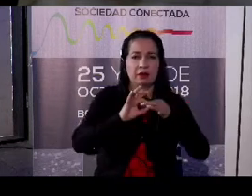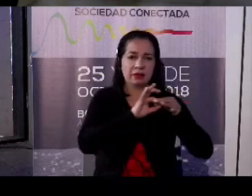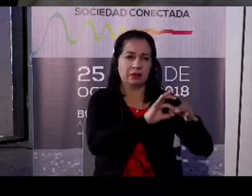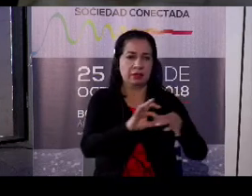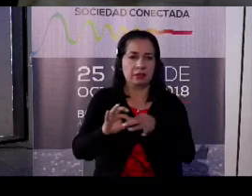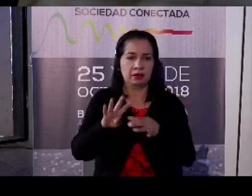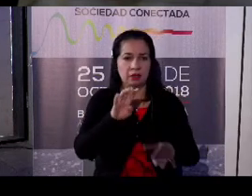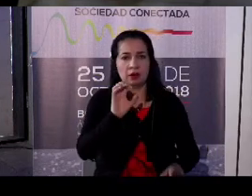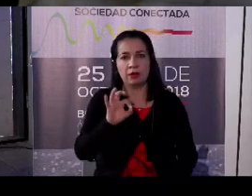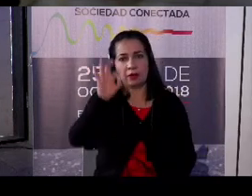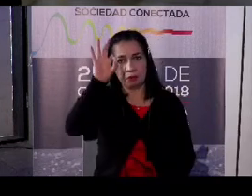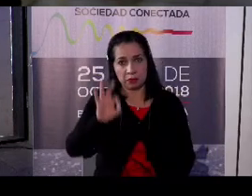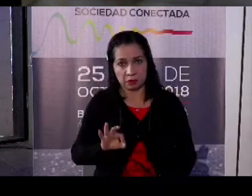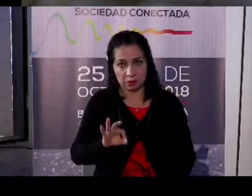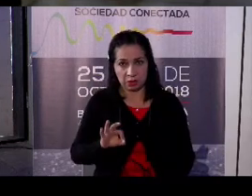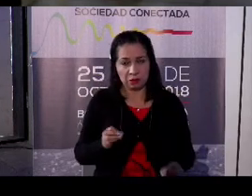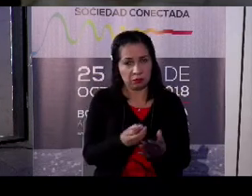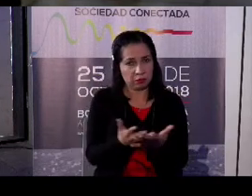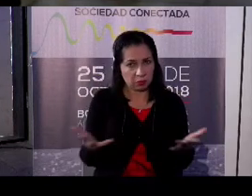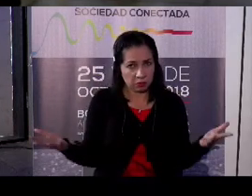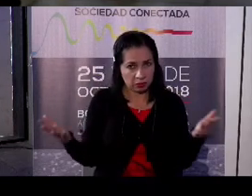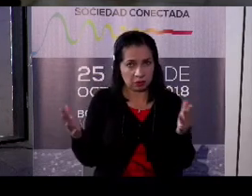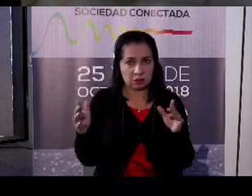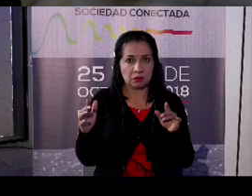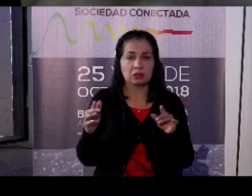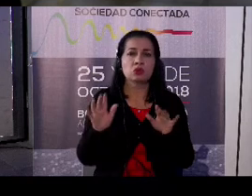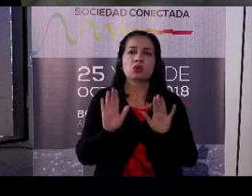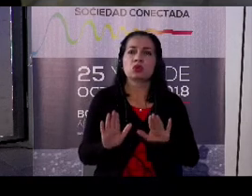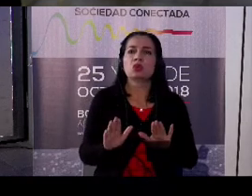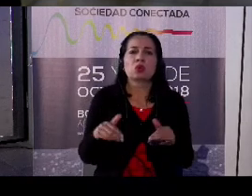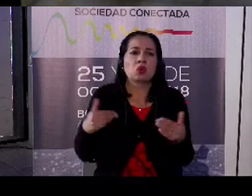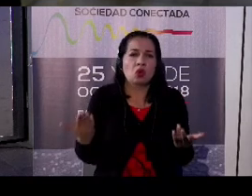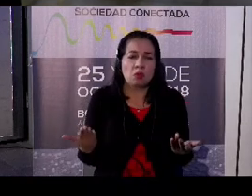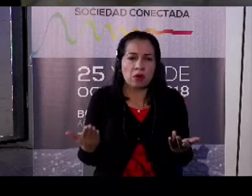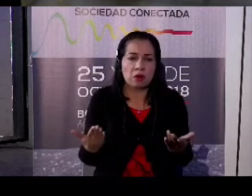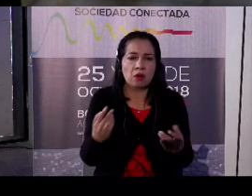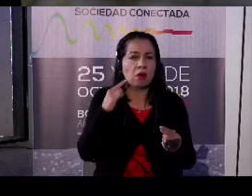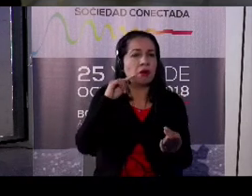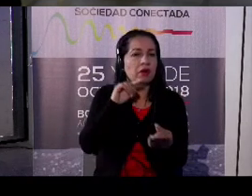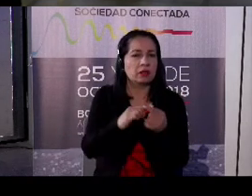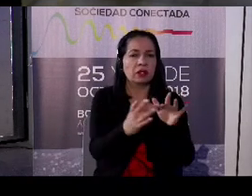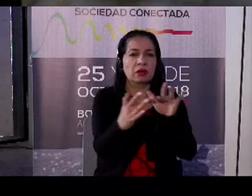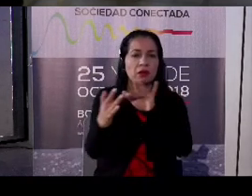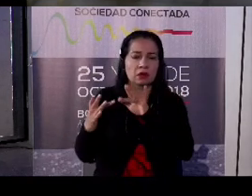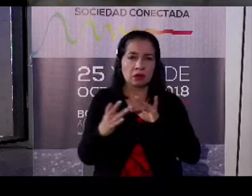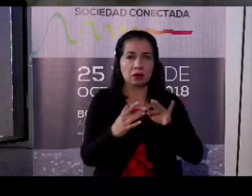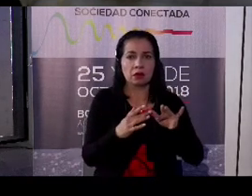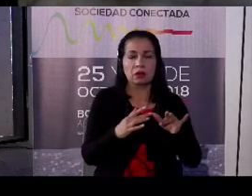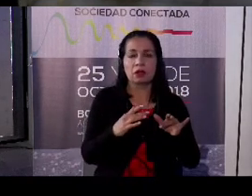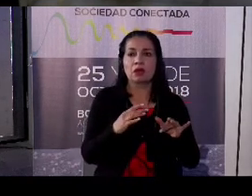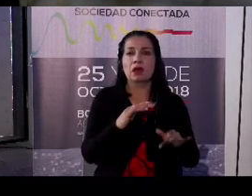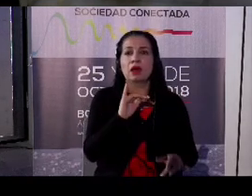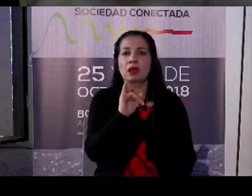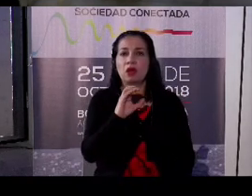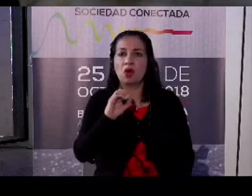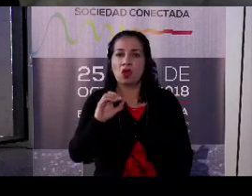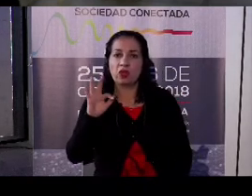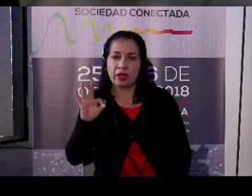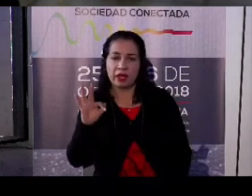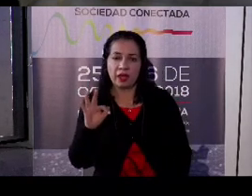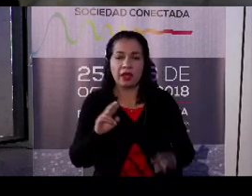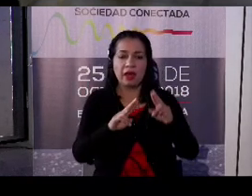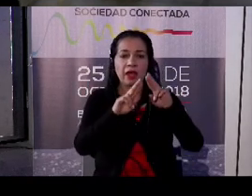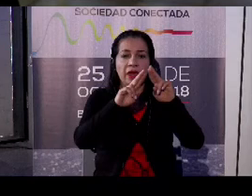90 por de nuestro portafolio es para conexiones de iot internet de las cosas como